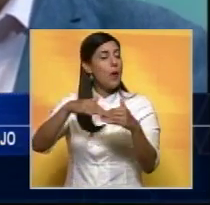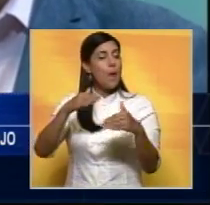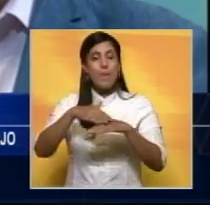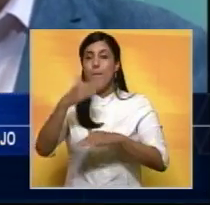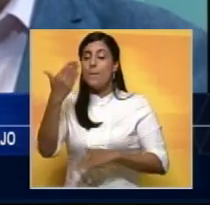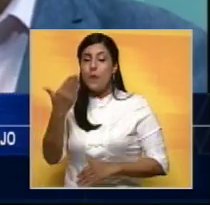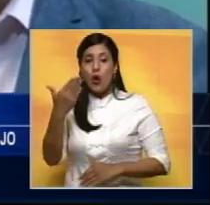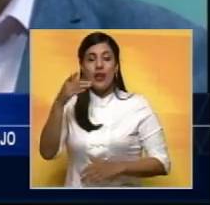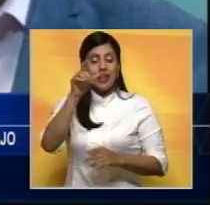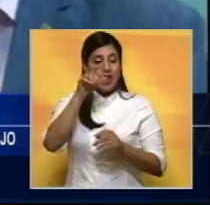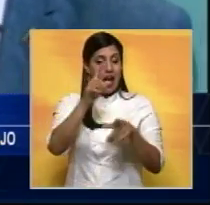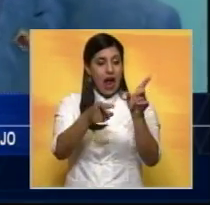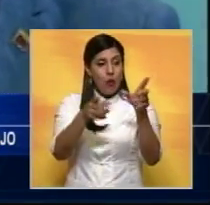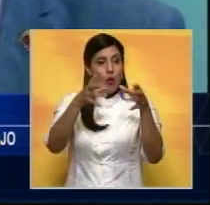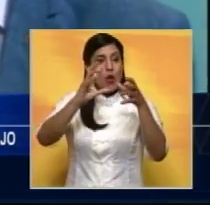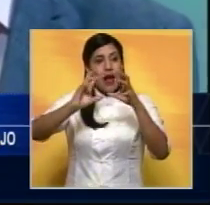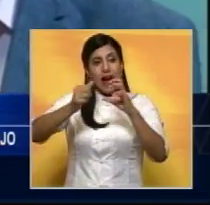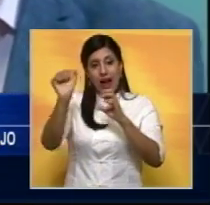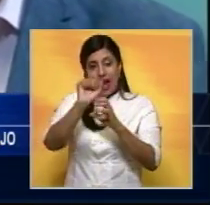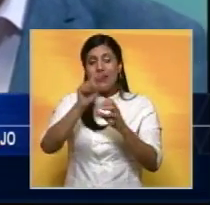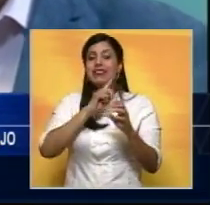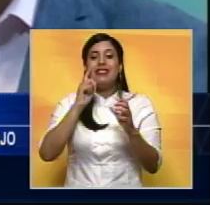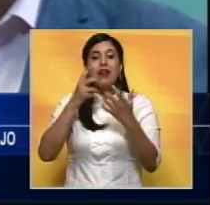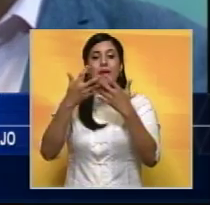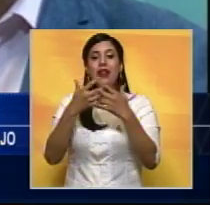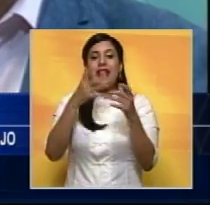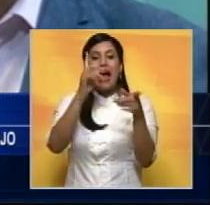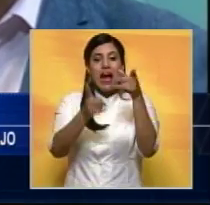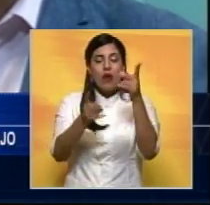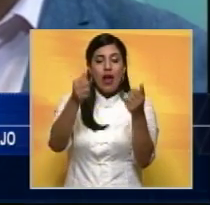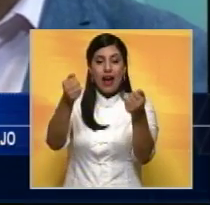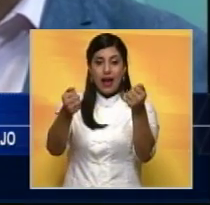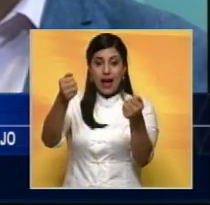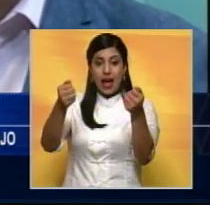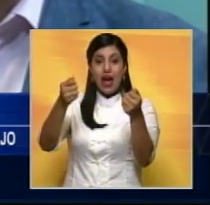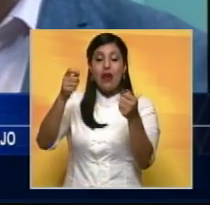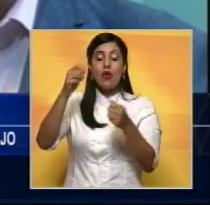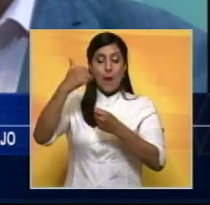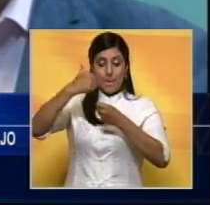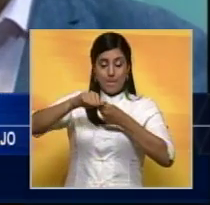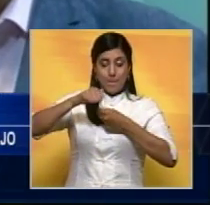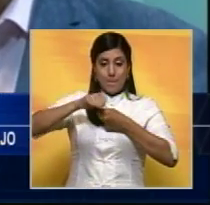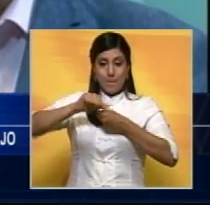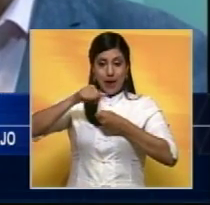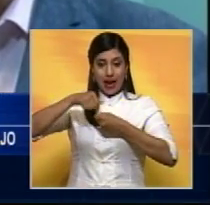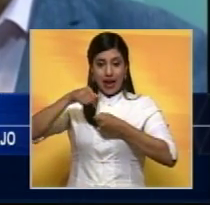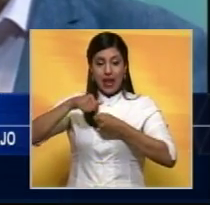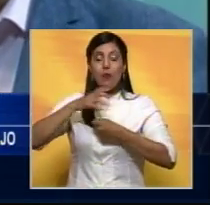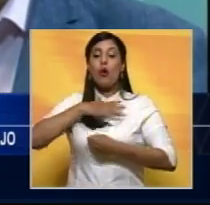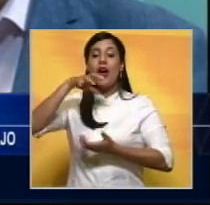porque unos concesionarios o dealers, como le dicen en Estados Unidos, unos concesionarios de Maracaibo,